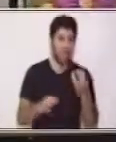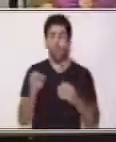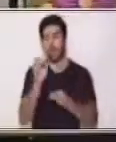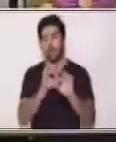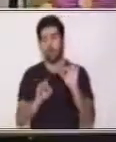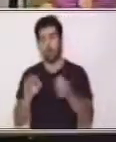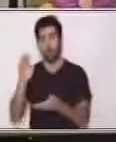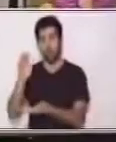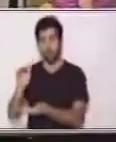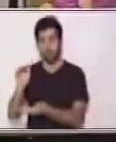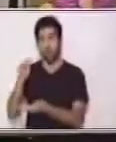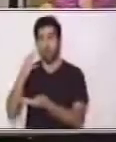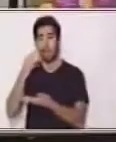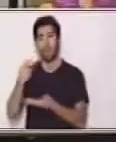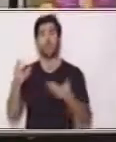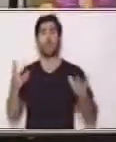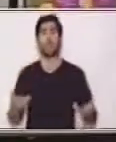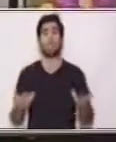Observa detenidamente.